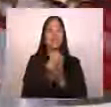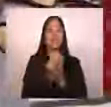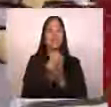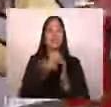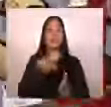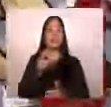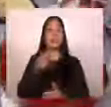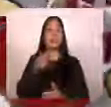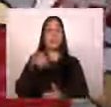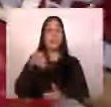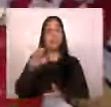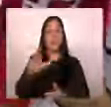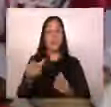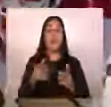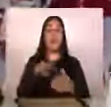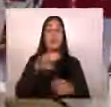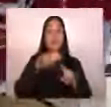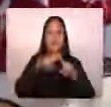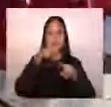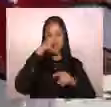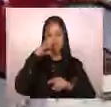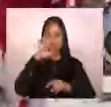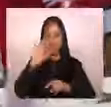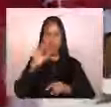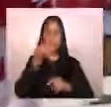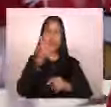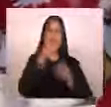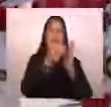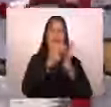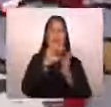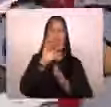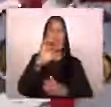Mixto Rafael Akeche, jornada matutina.